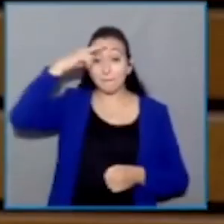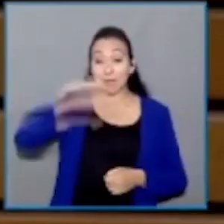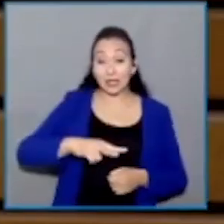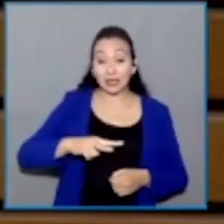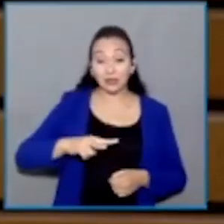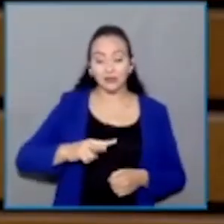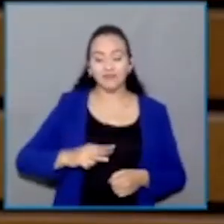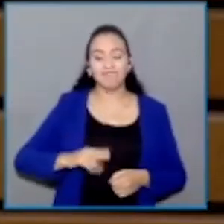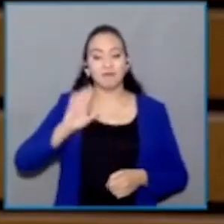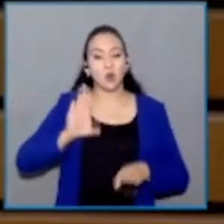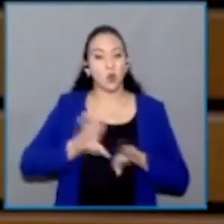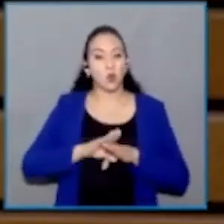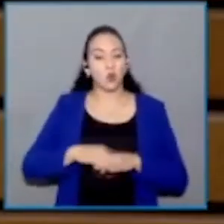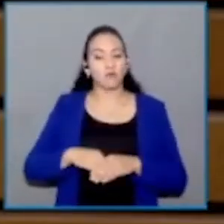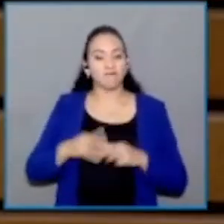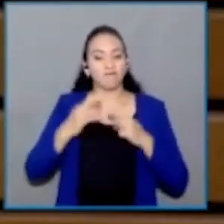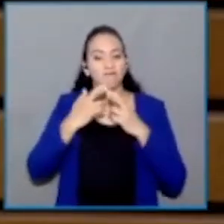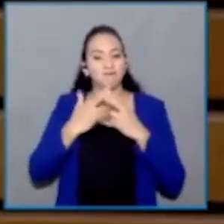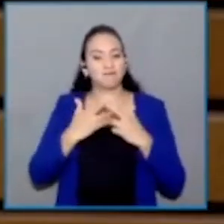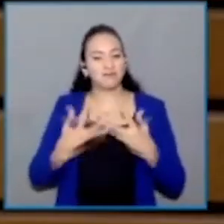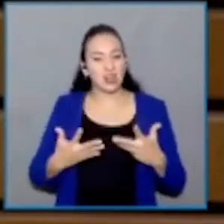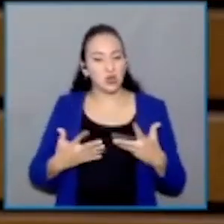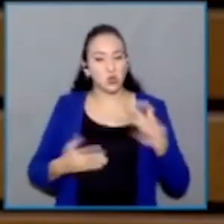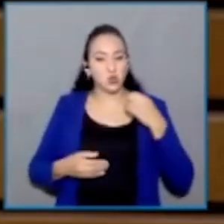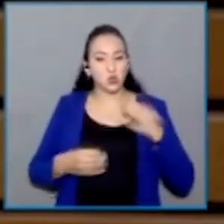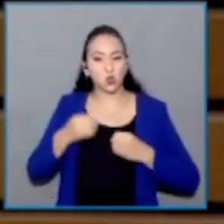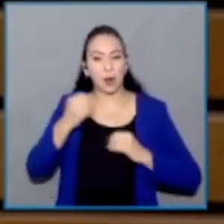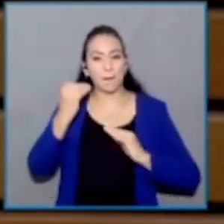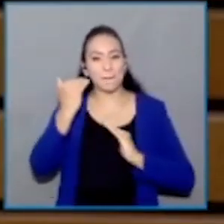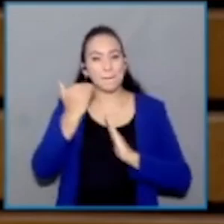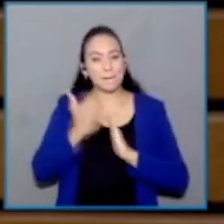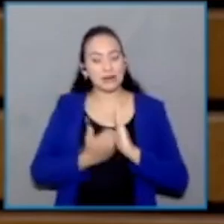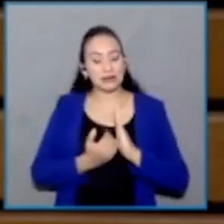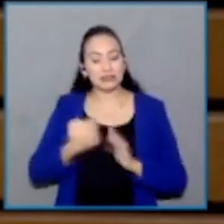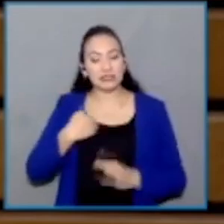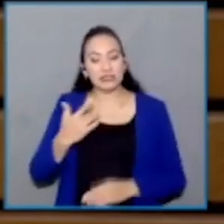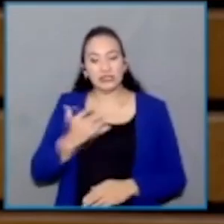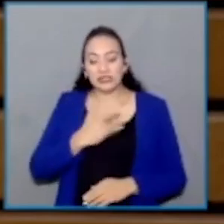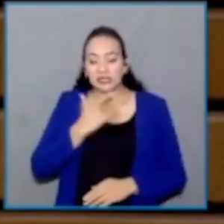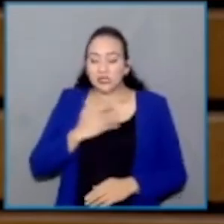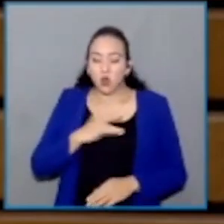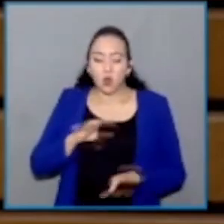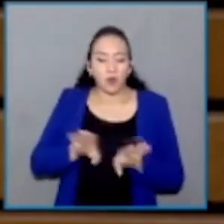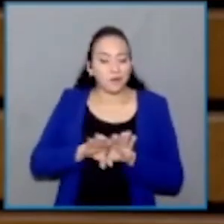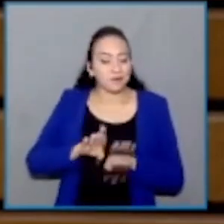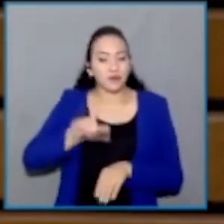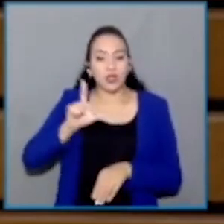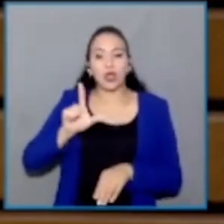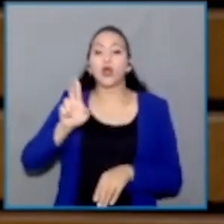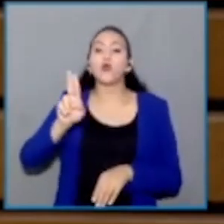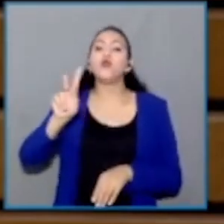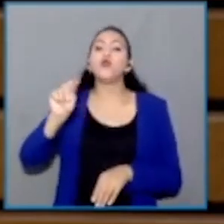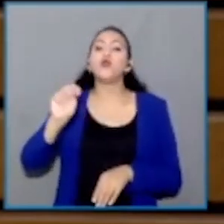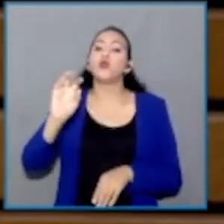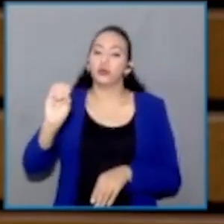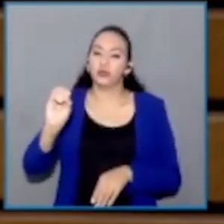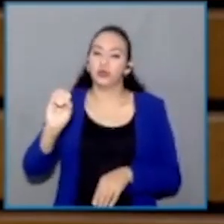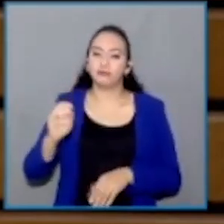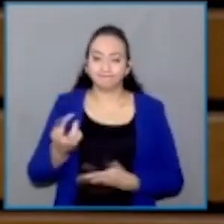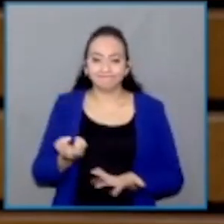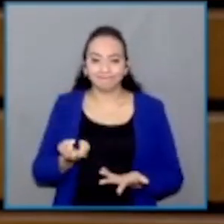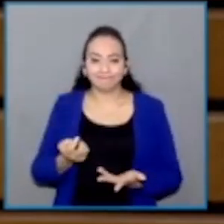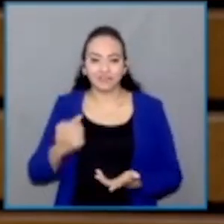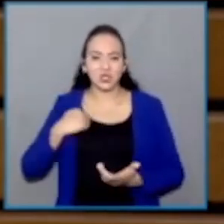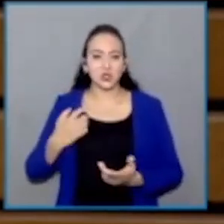me cansaré de repetirlo ni silenciaré mi voz para hacerlo saber alto y fuerte para México y para el